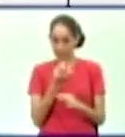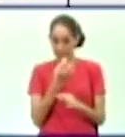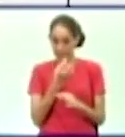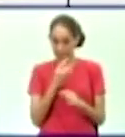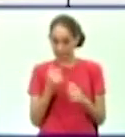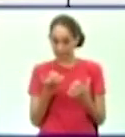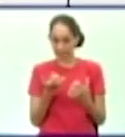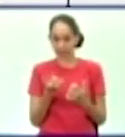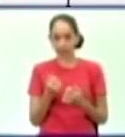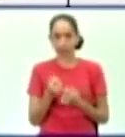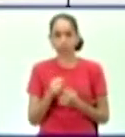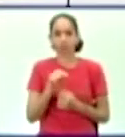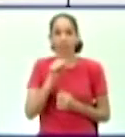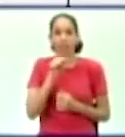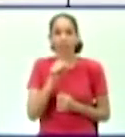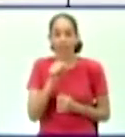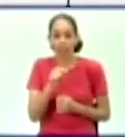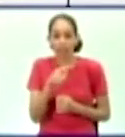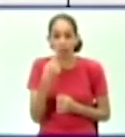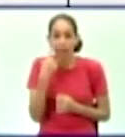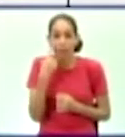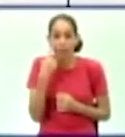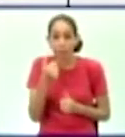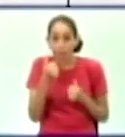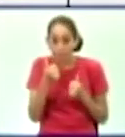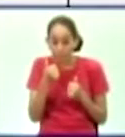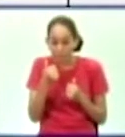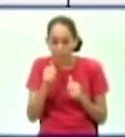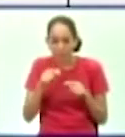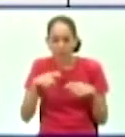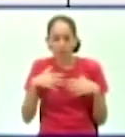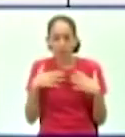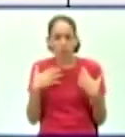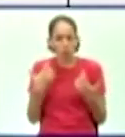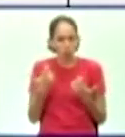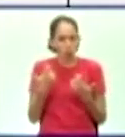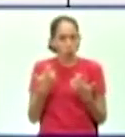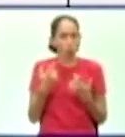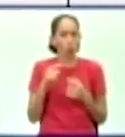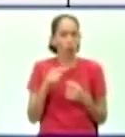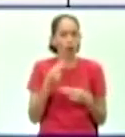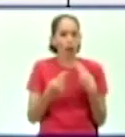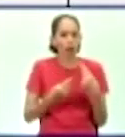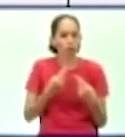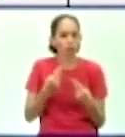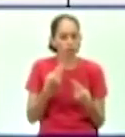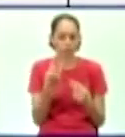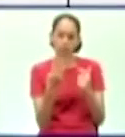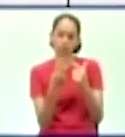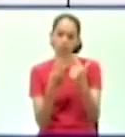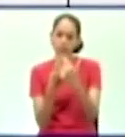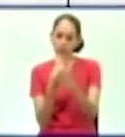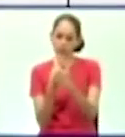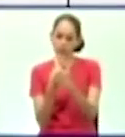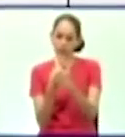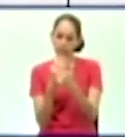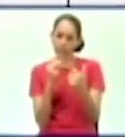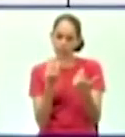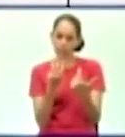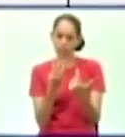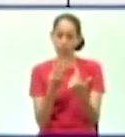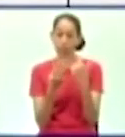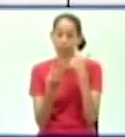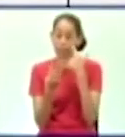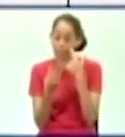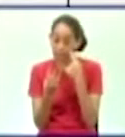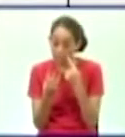sucede? Que hay que estar muy claro en cuál es el arco que determinan los ángulos semiinscritos. Observa